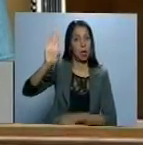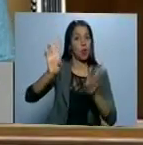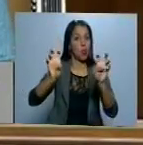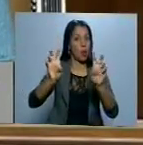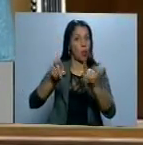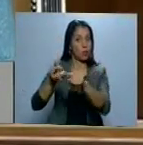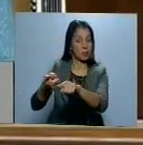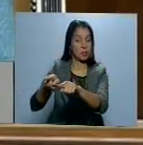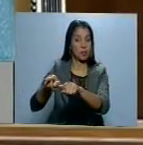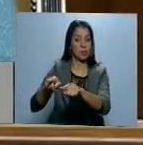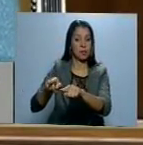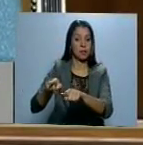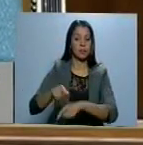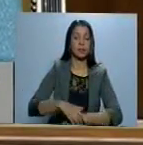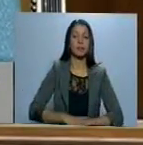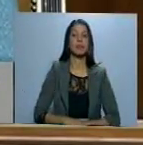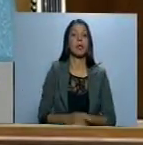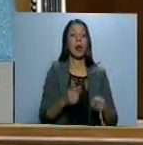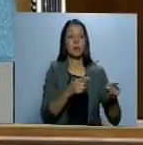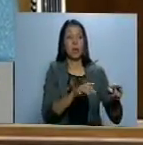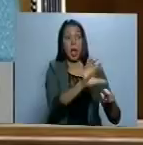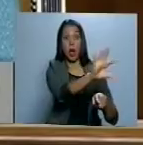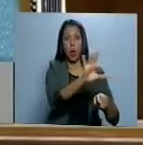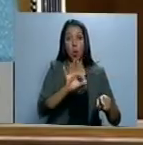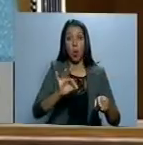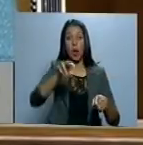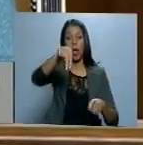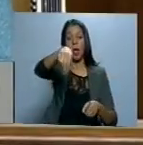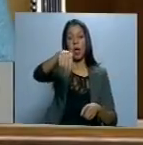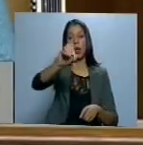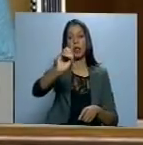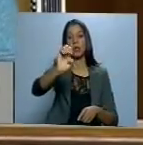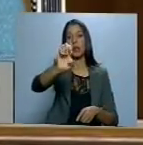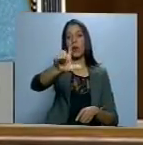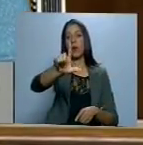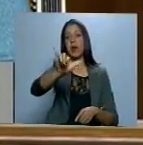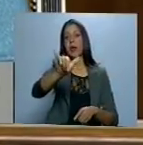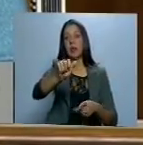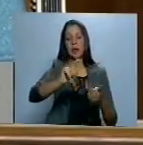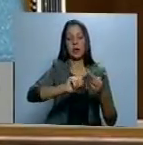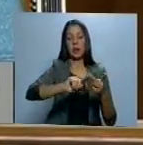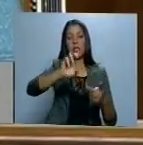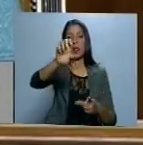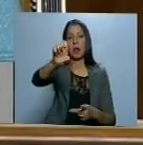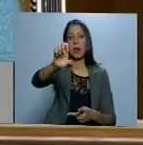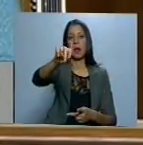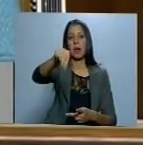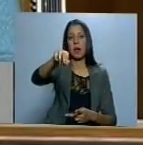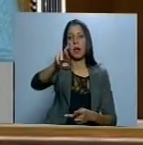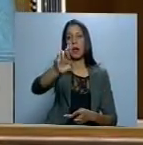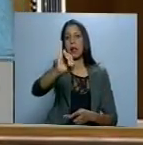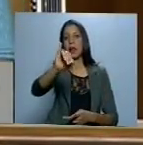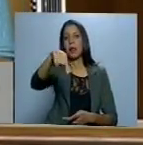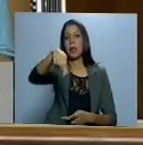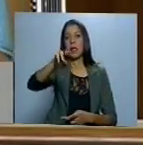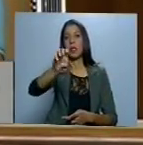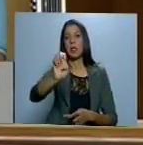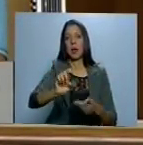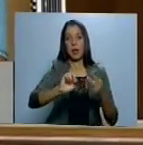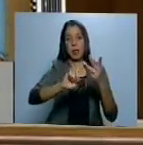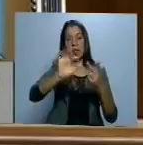los constituyentes Noel Hipocaterra, Enrique Ramos, Fidel Madroñero y Taína González.